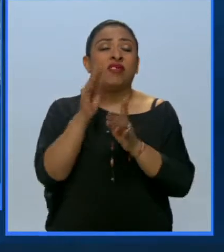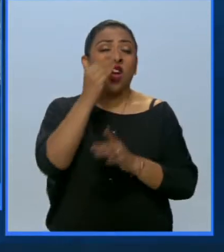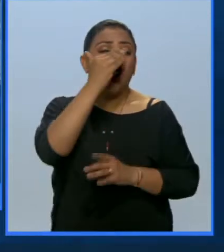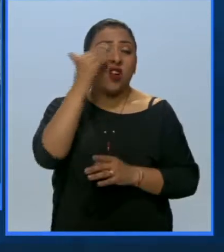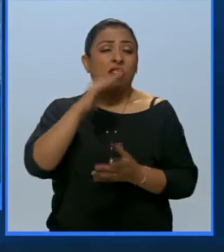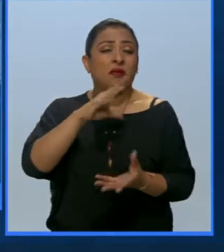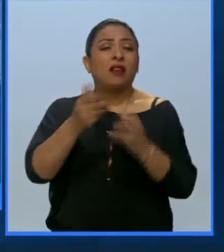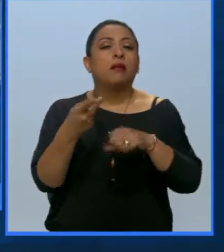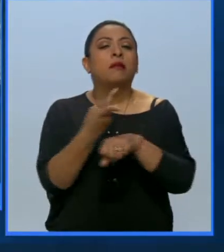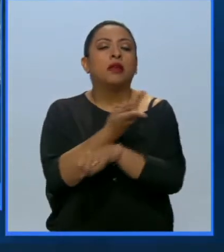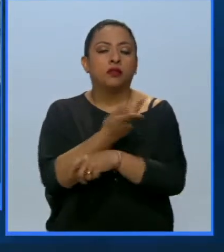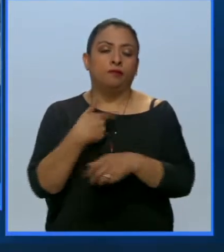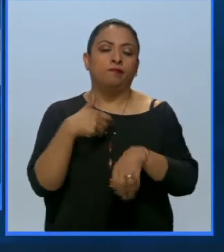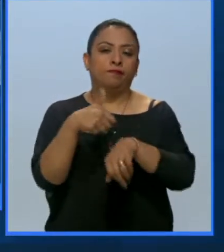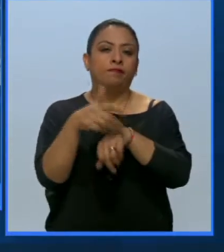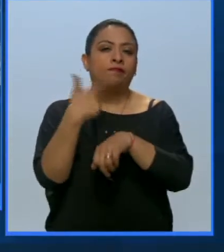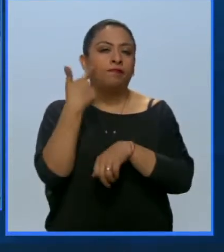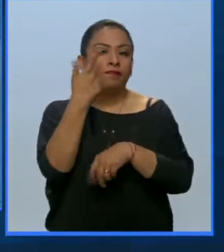esta numeralia.